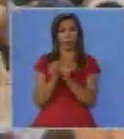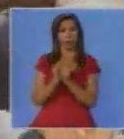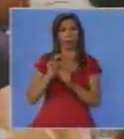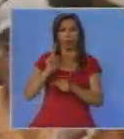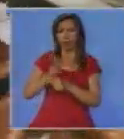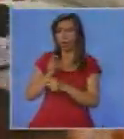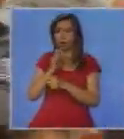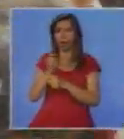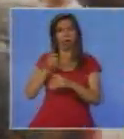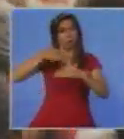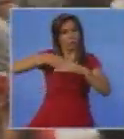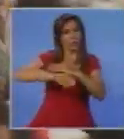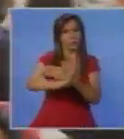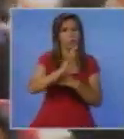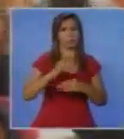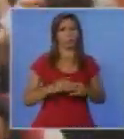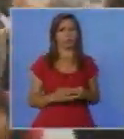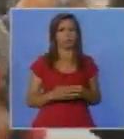¿Qué?